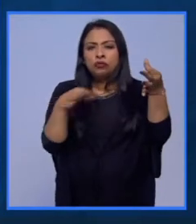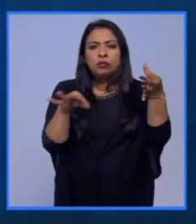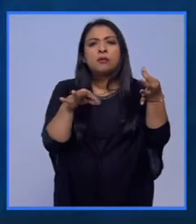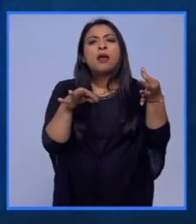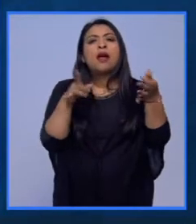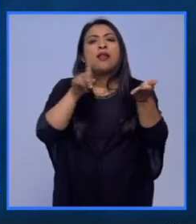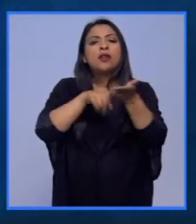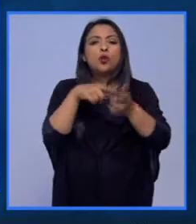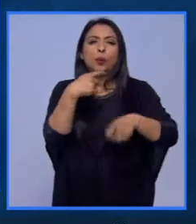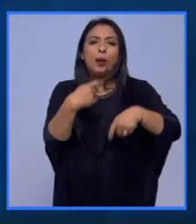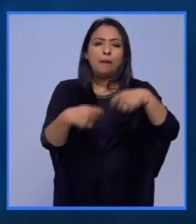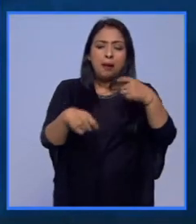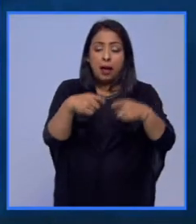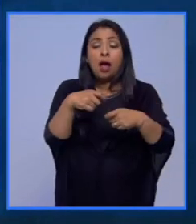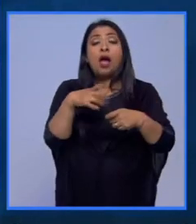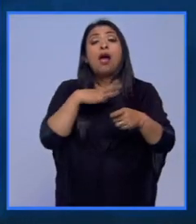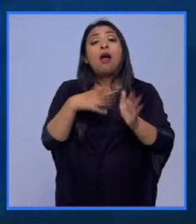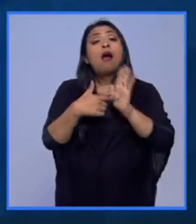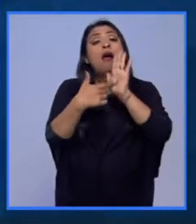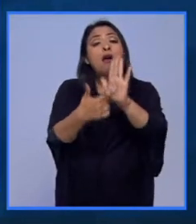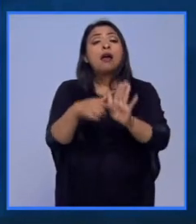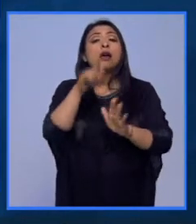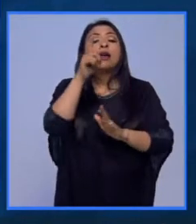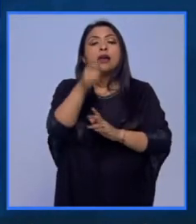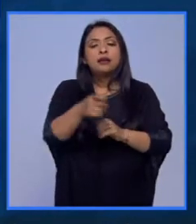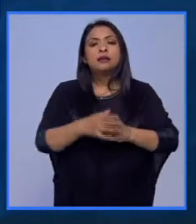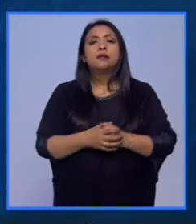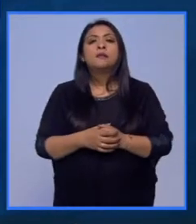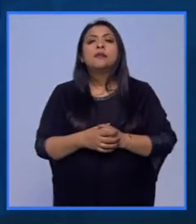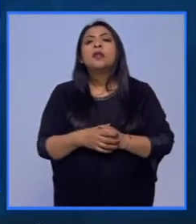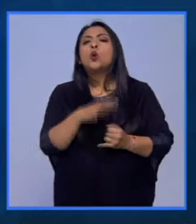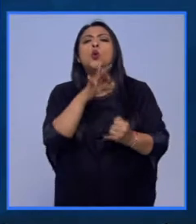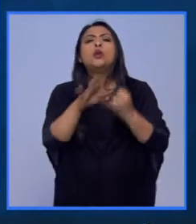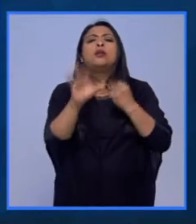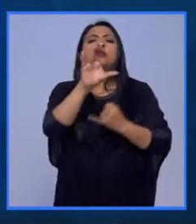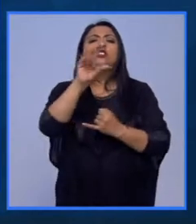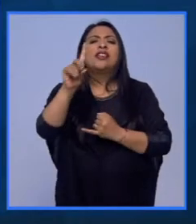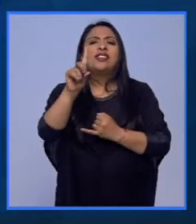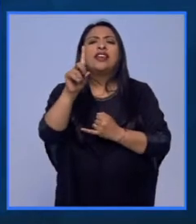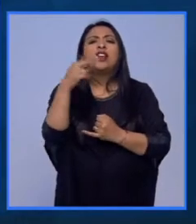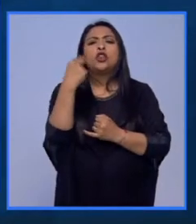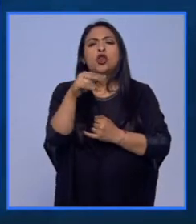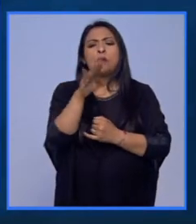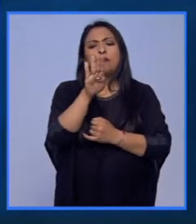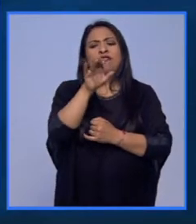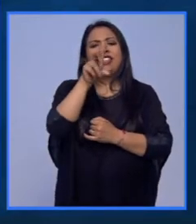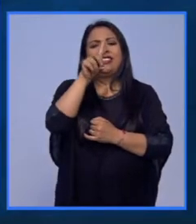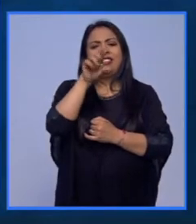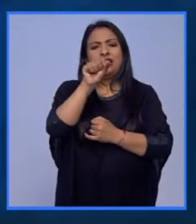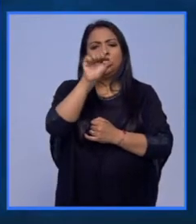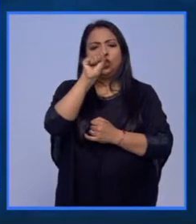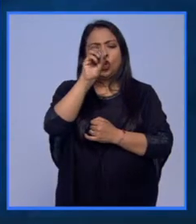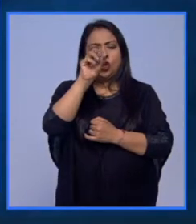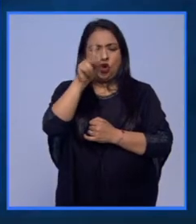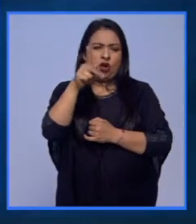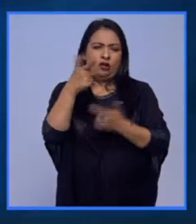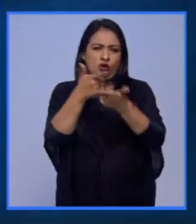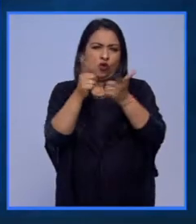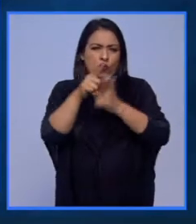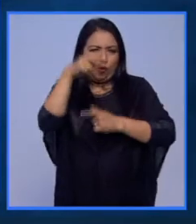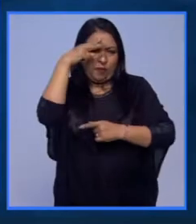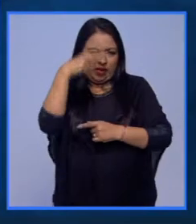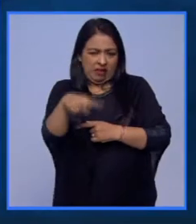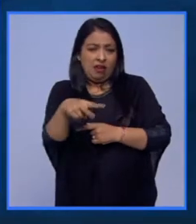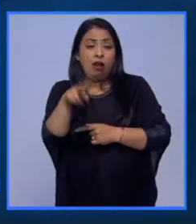arreglos de percusión que nos presentan su último disco que se llama Bandas Sonoras. Es un grupo mexicano